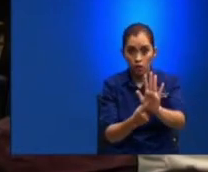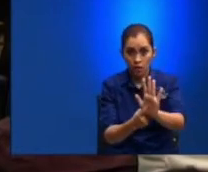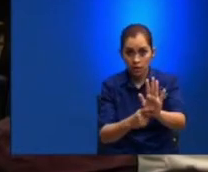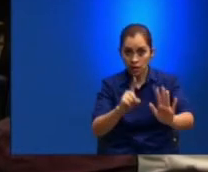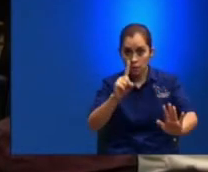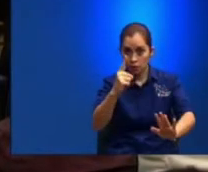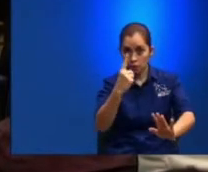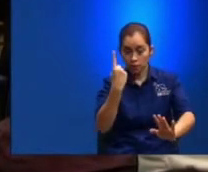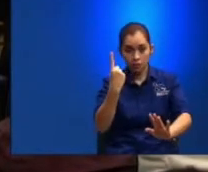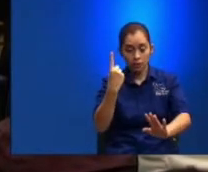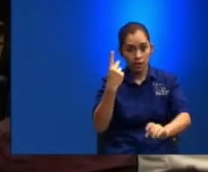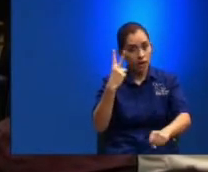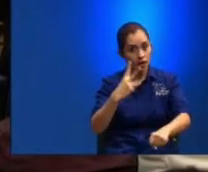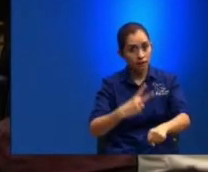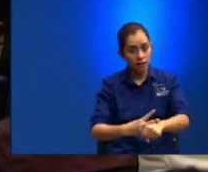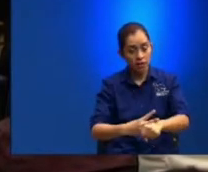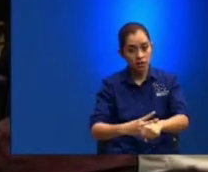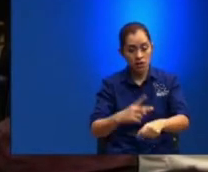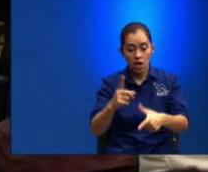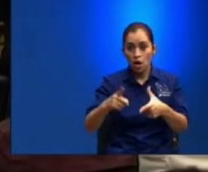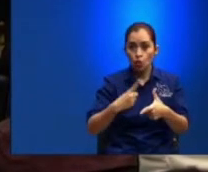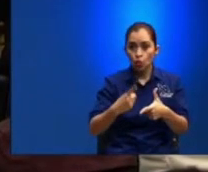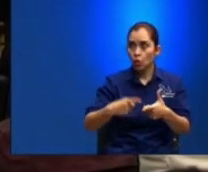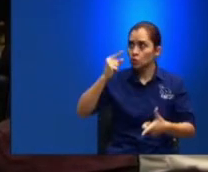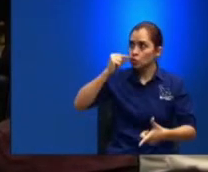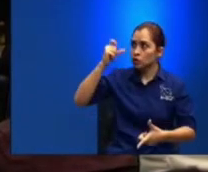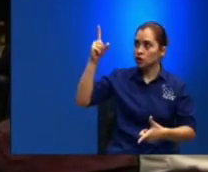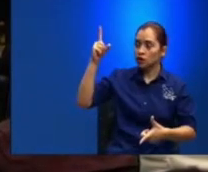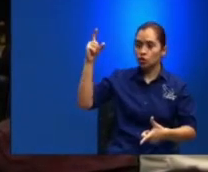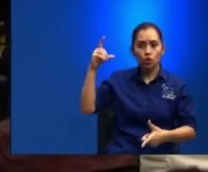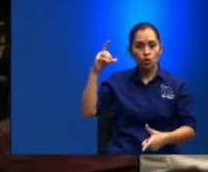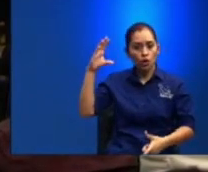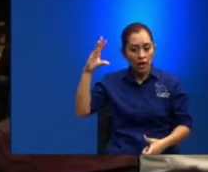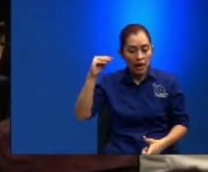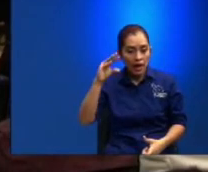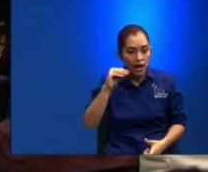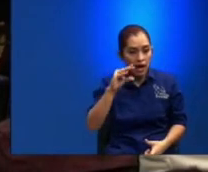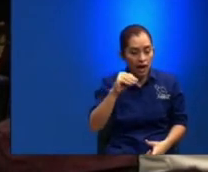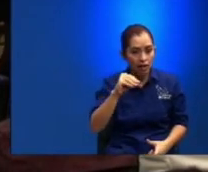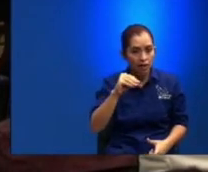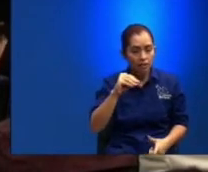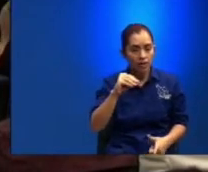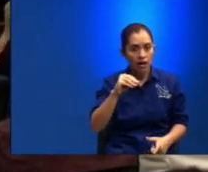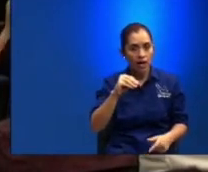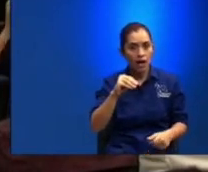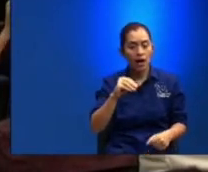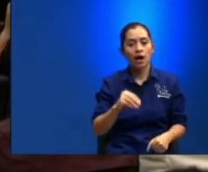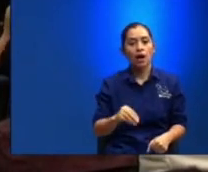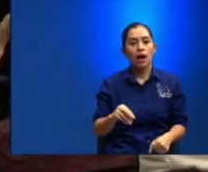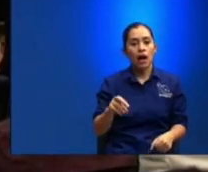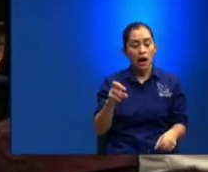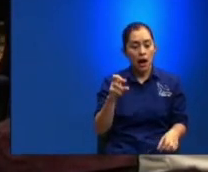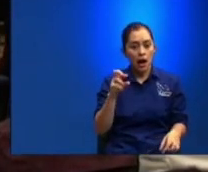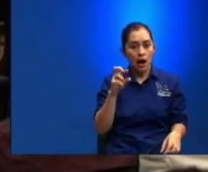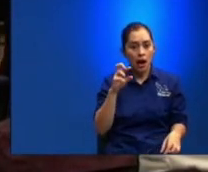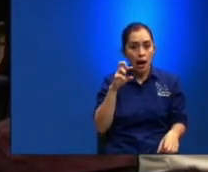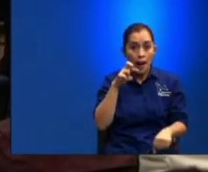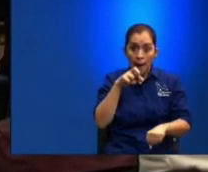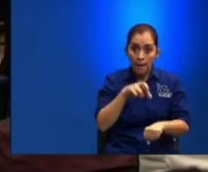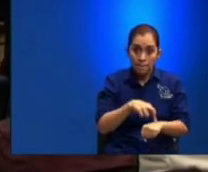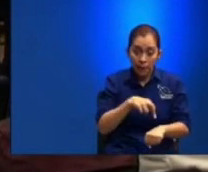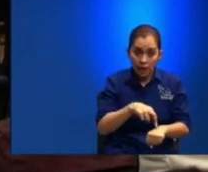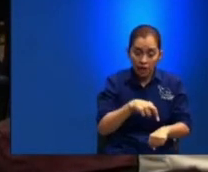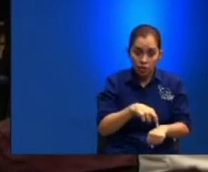cuando el señor está hablándole a pedro después de que pedro recibió el espíritu santo que el señor el mesías